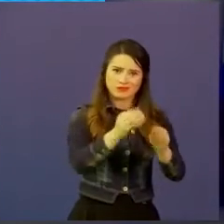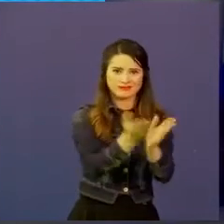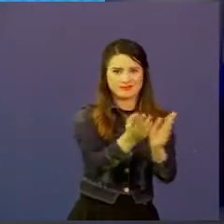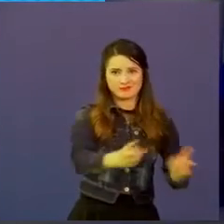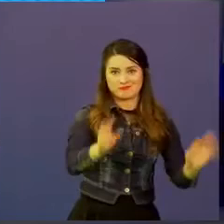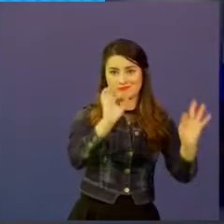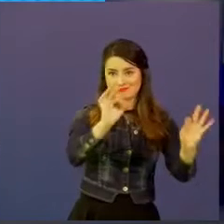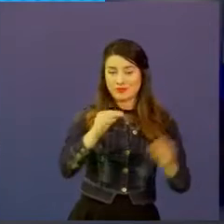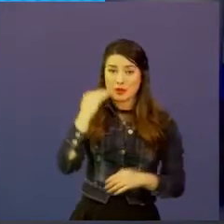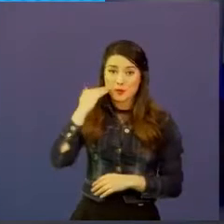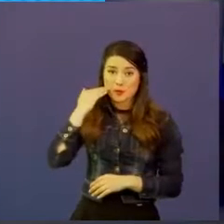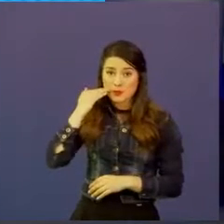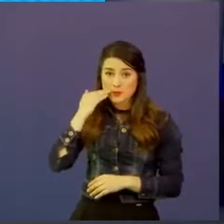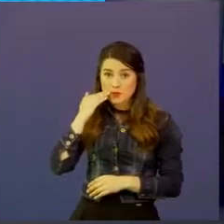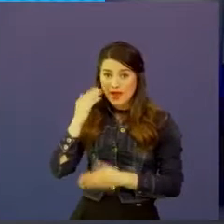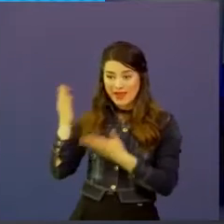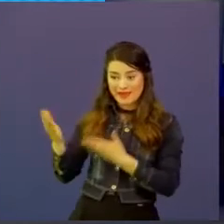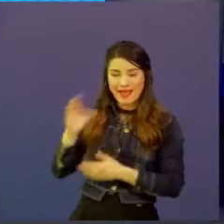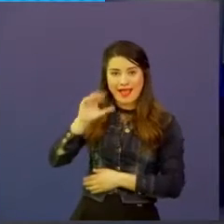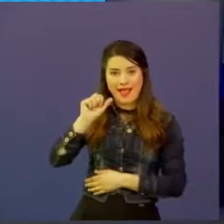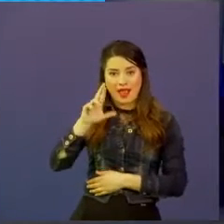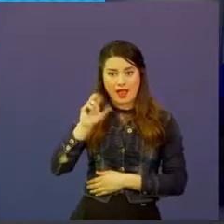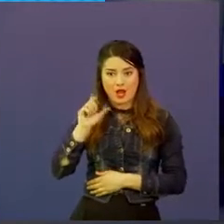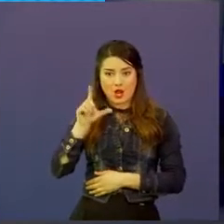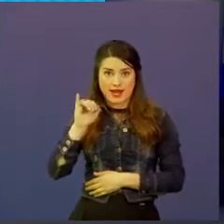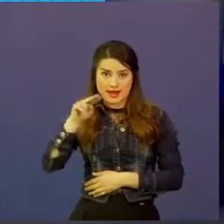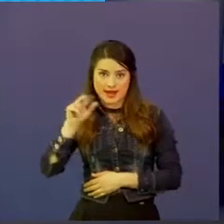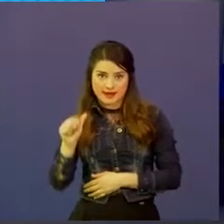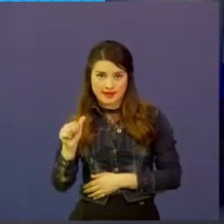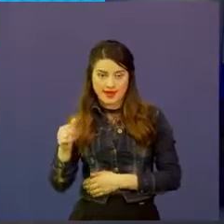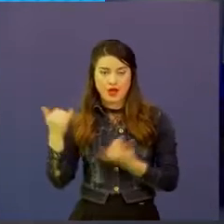Carolina, que nos acompaña hoy